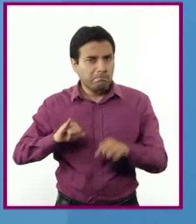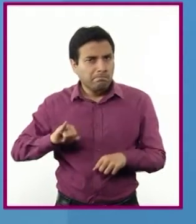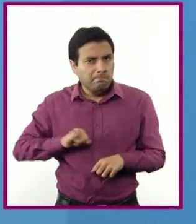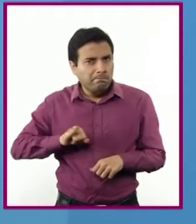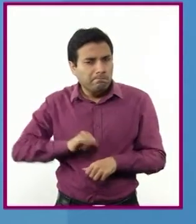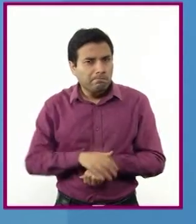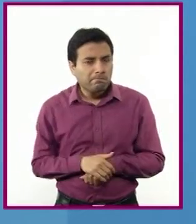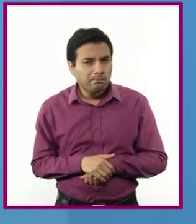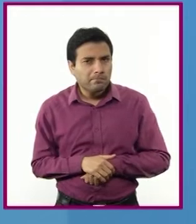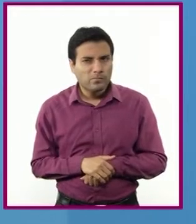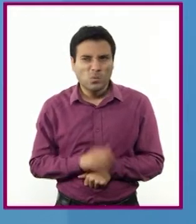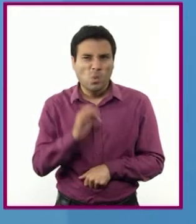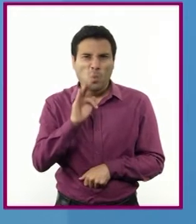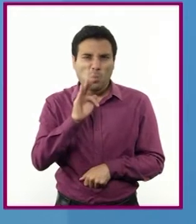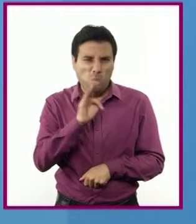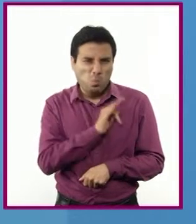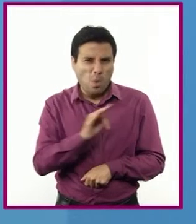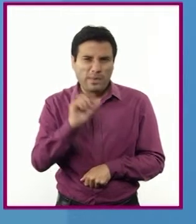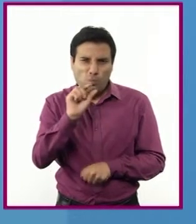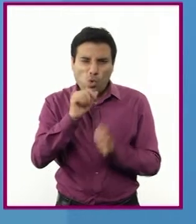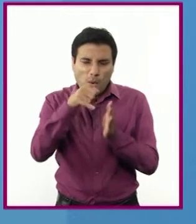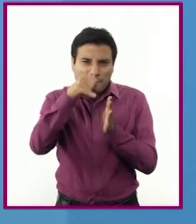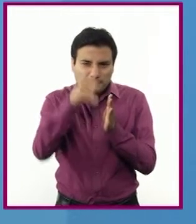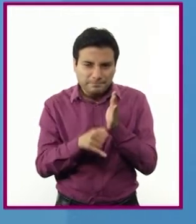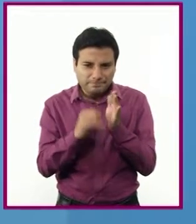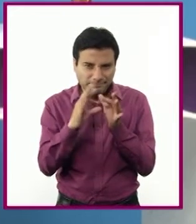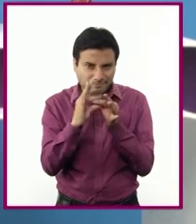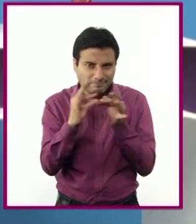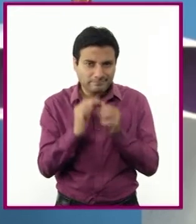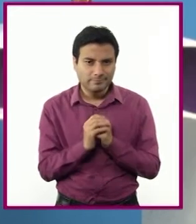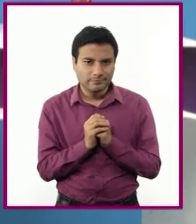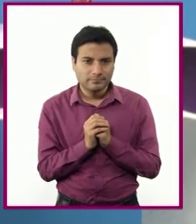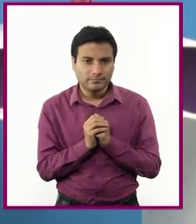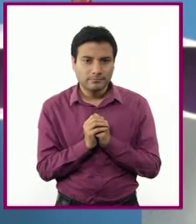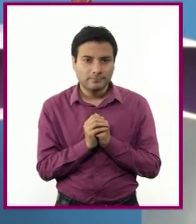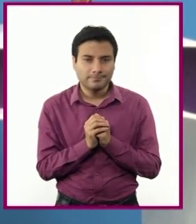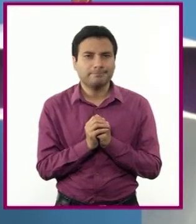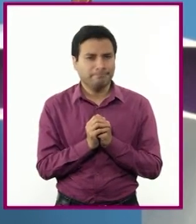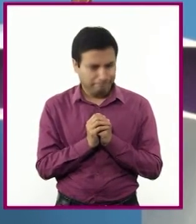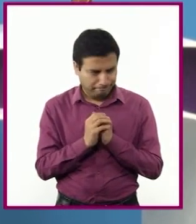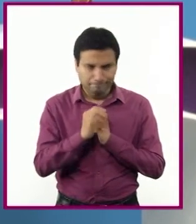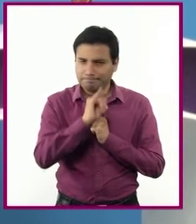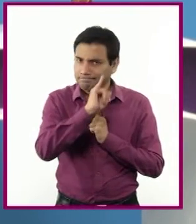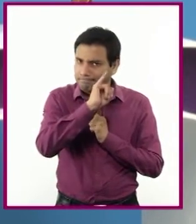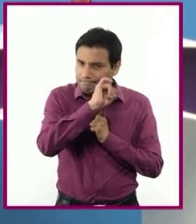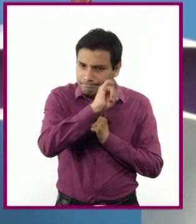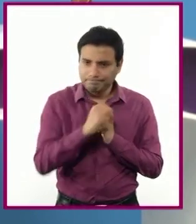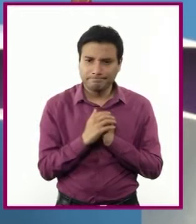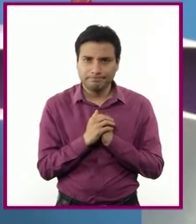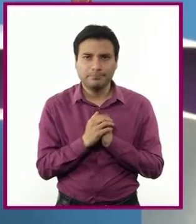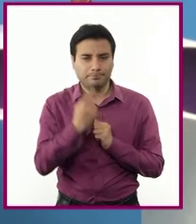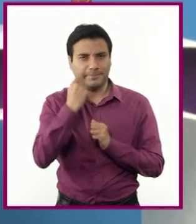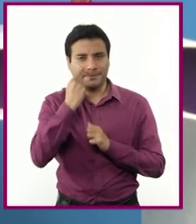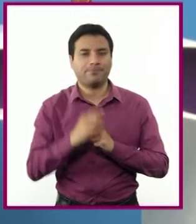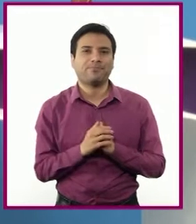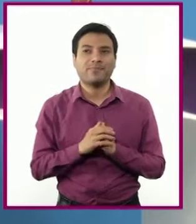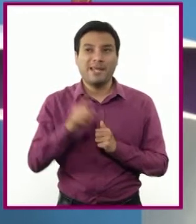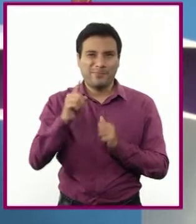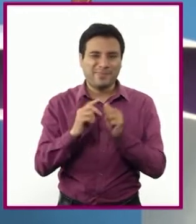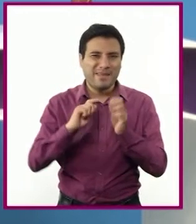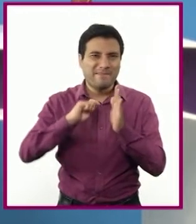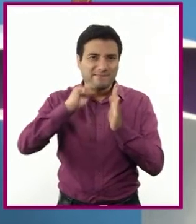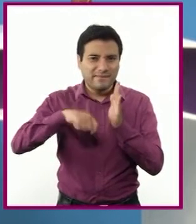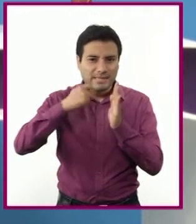interesante. ¿Podríamos profundizar un poco más sobre esto? Por supuesto, Nadia. Como se mencionó en el